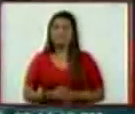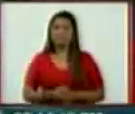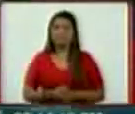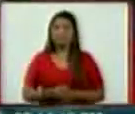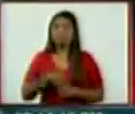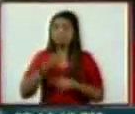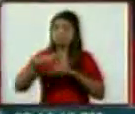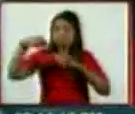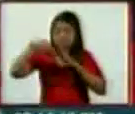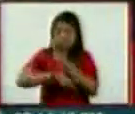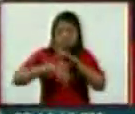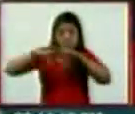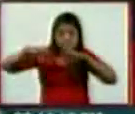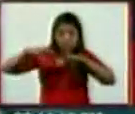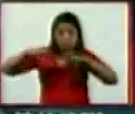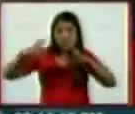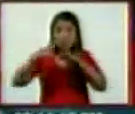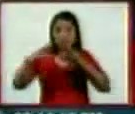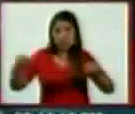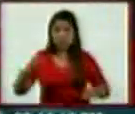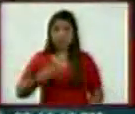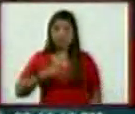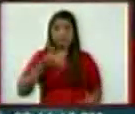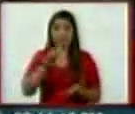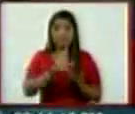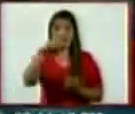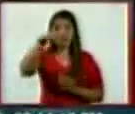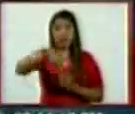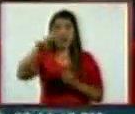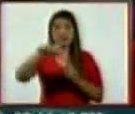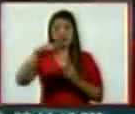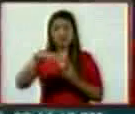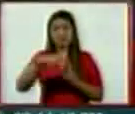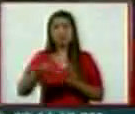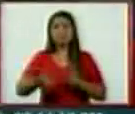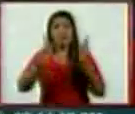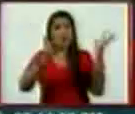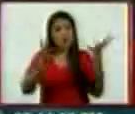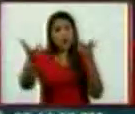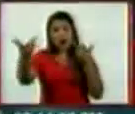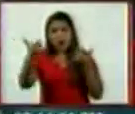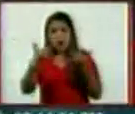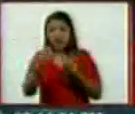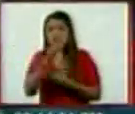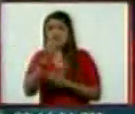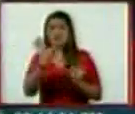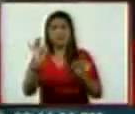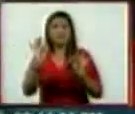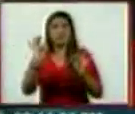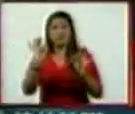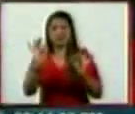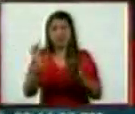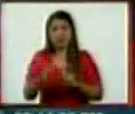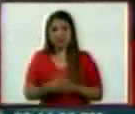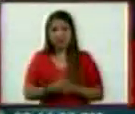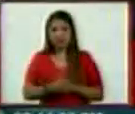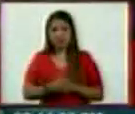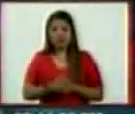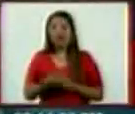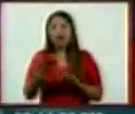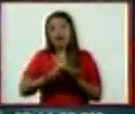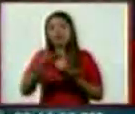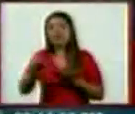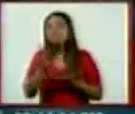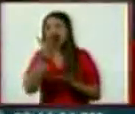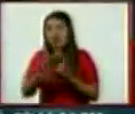investigación. Mi presencia en el Táchira me ha permitido tener informaciones privilegiadas que aportaremos a esa Comisión de la